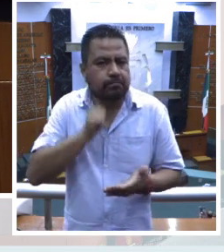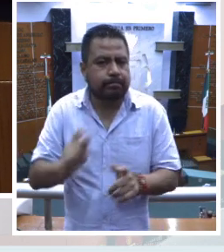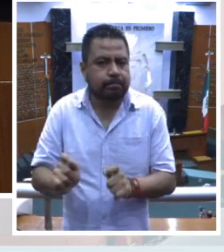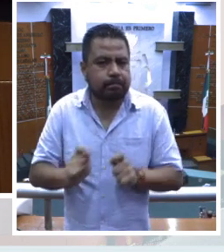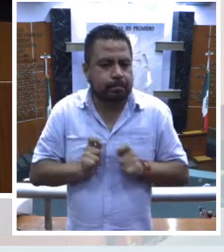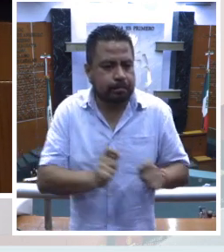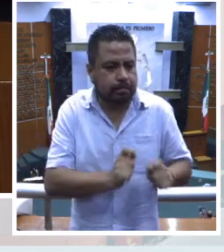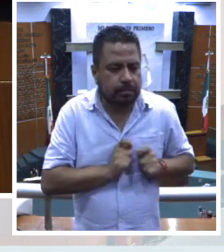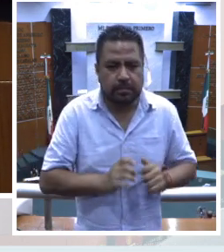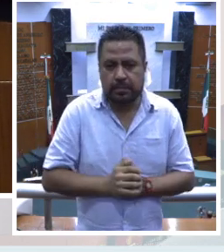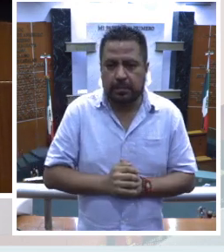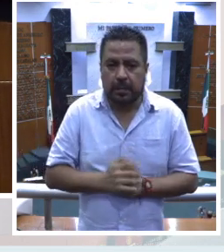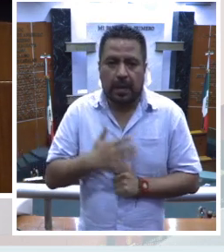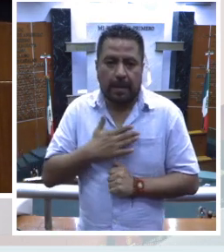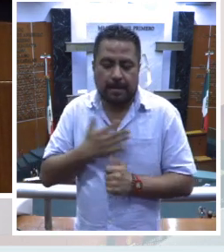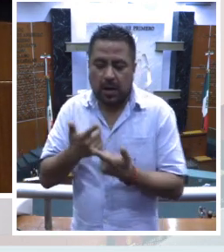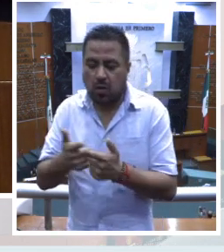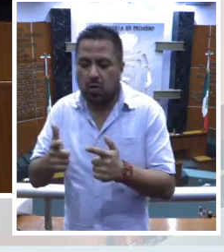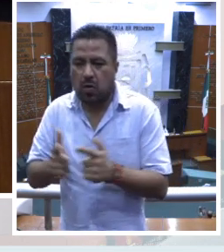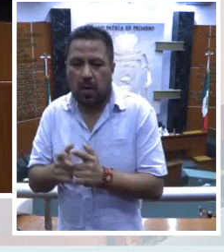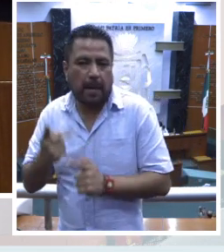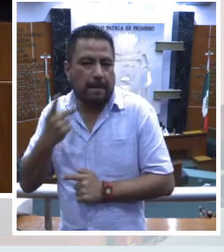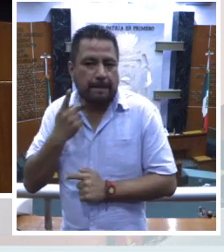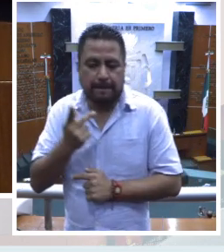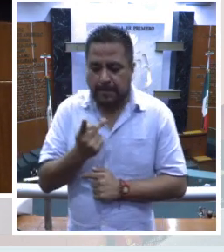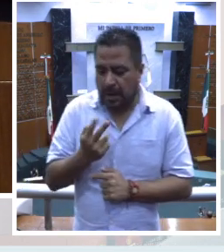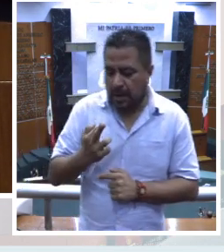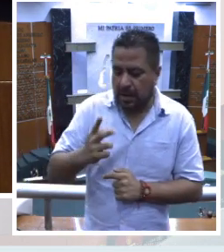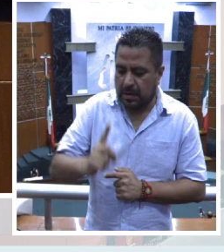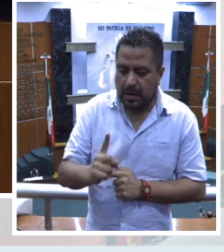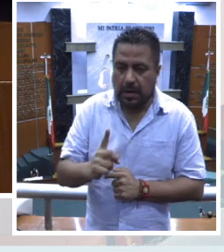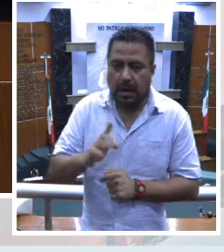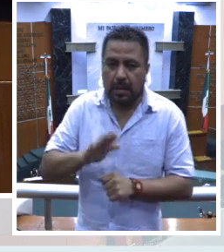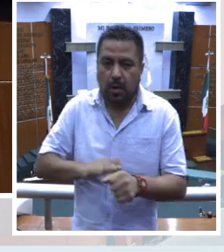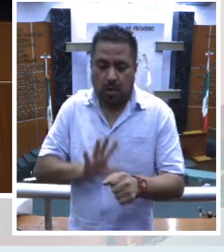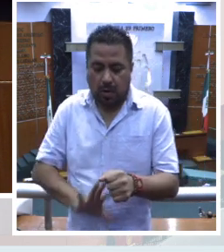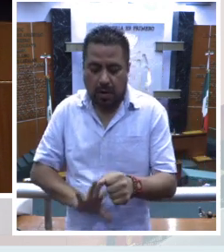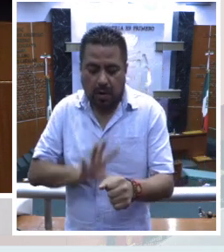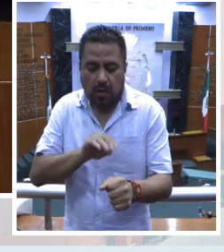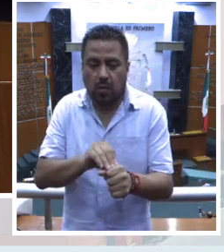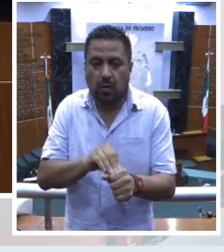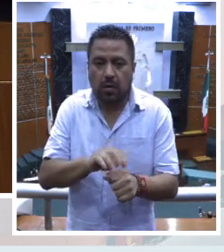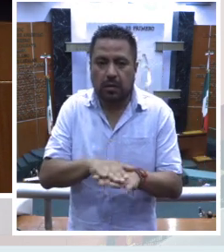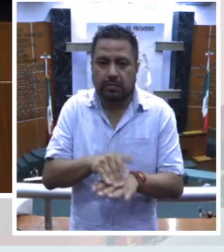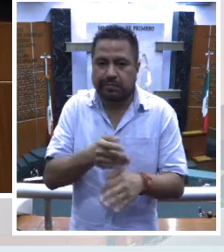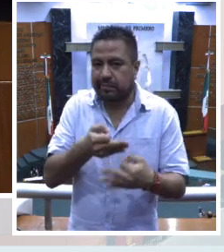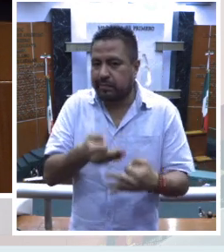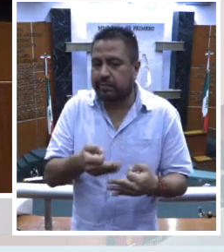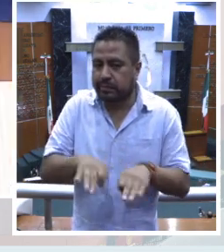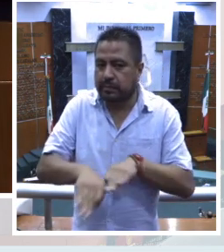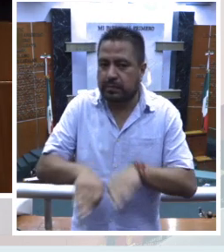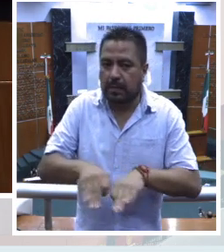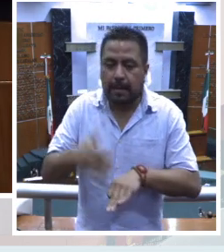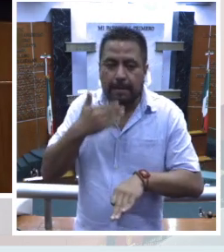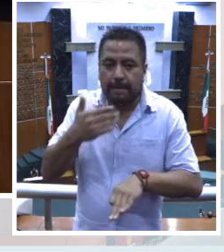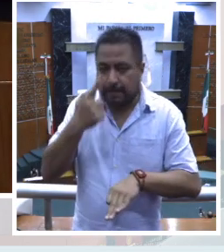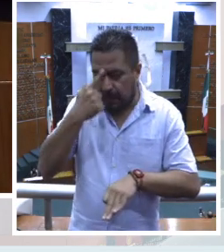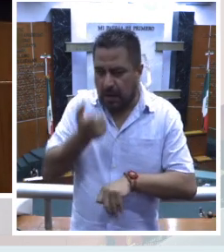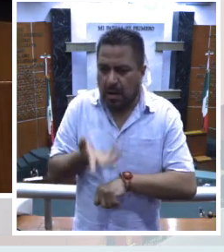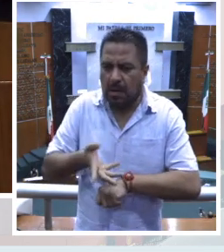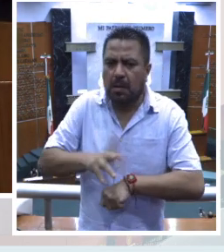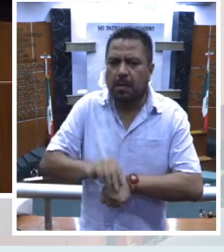brindado. A mi partido, el PRD, por ser incluyente en la vía de los hechos y por